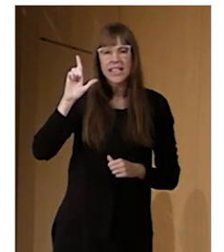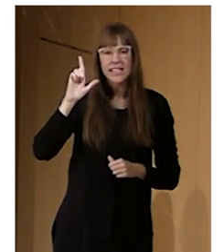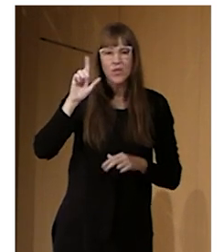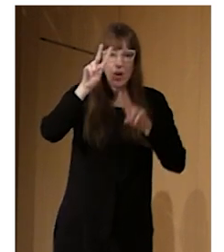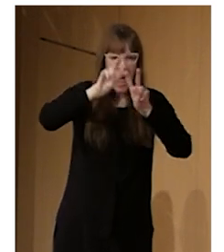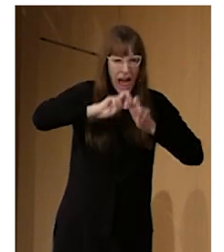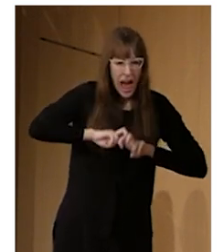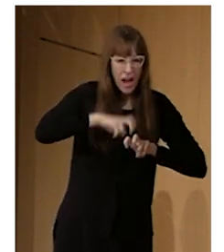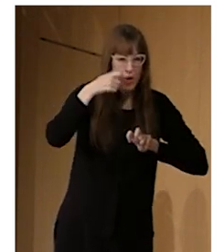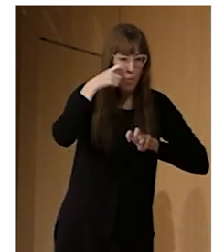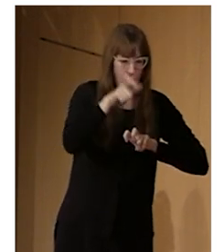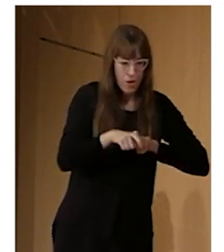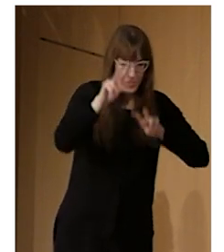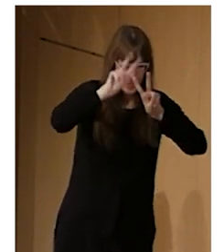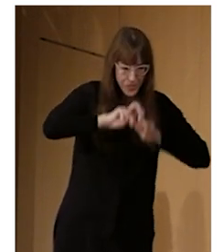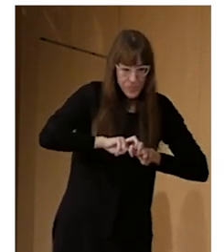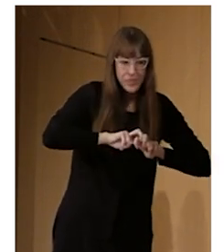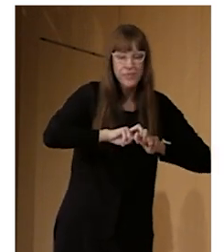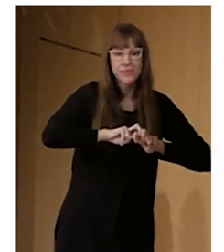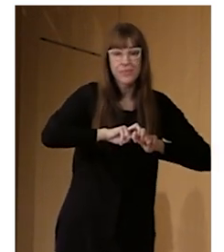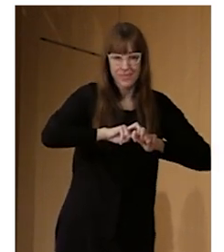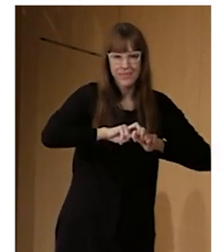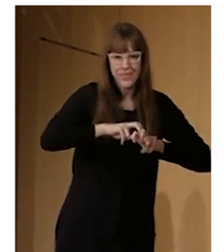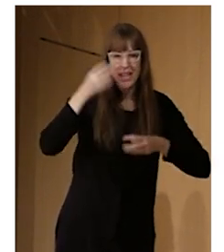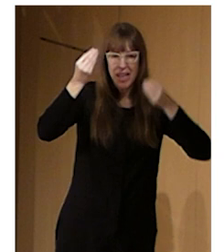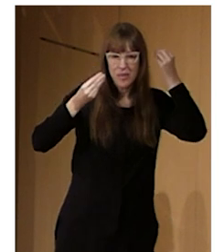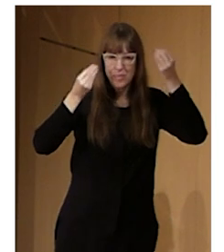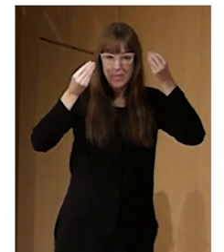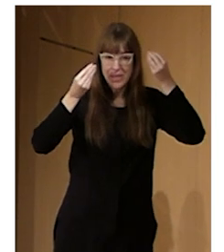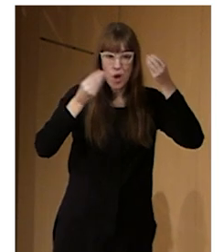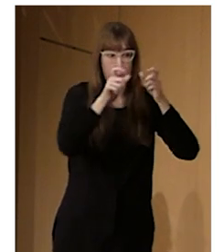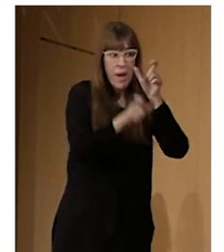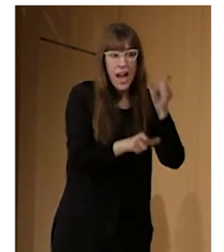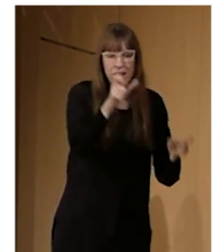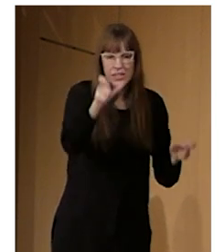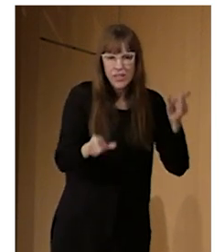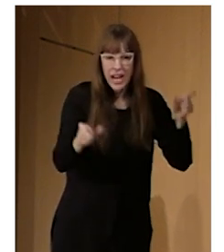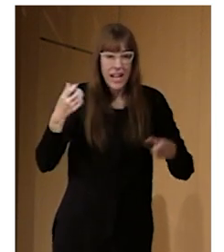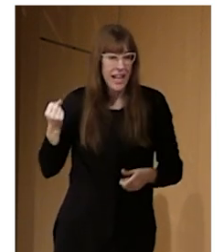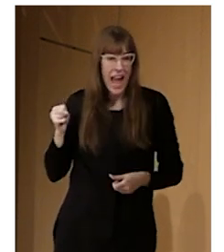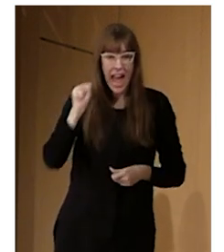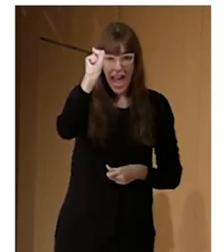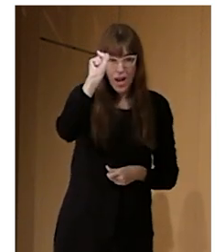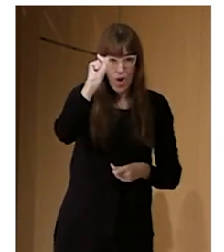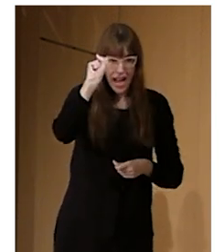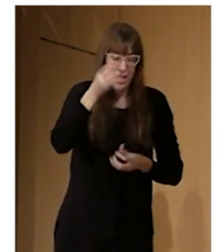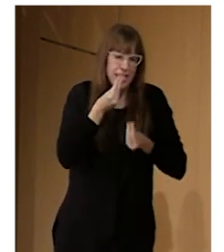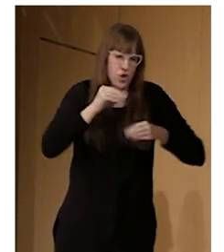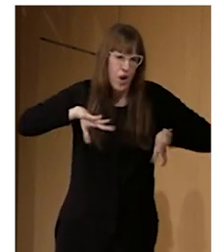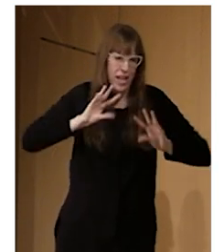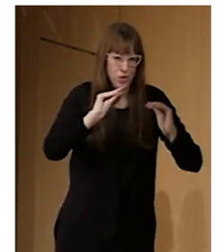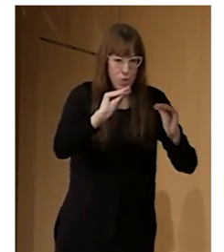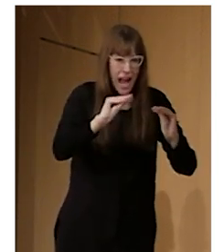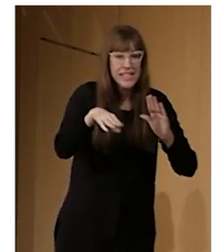las eh grandes narraciones protagonizadas por Héroes siguen todas la misma estructura y a esta